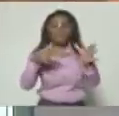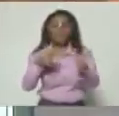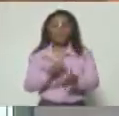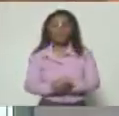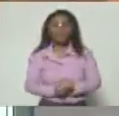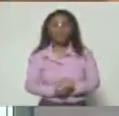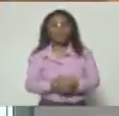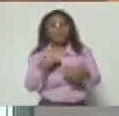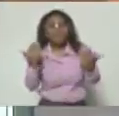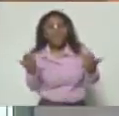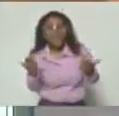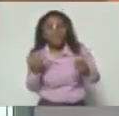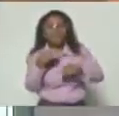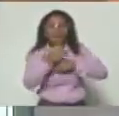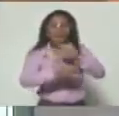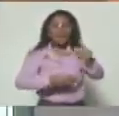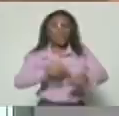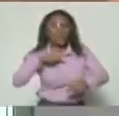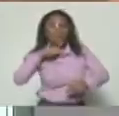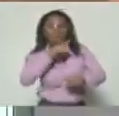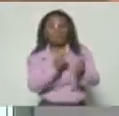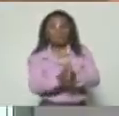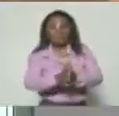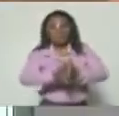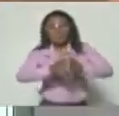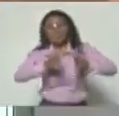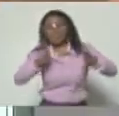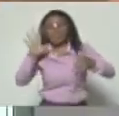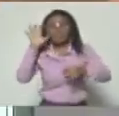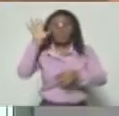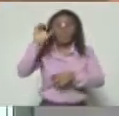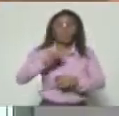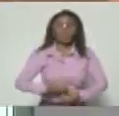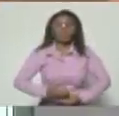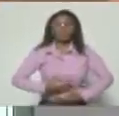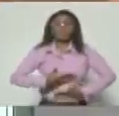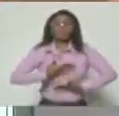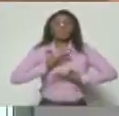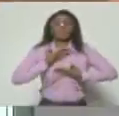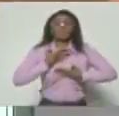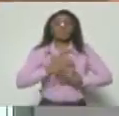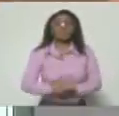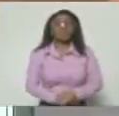¿Qué hubiese sido de ese gran país inspirado